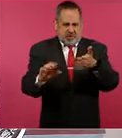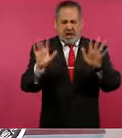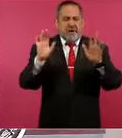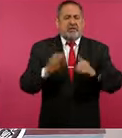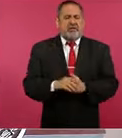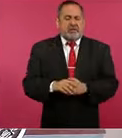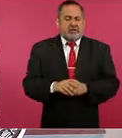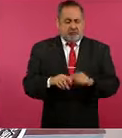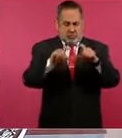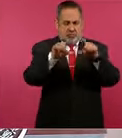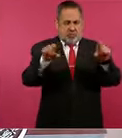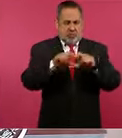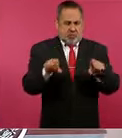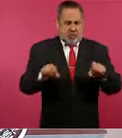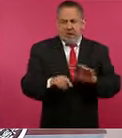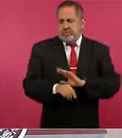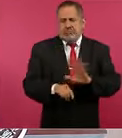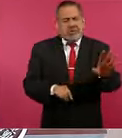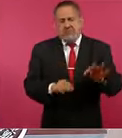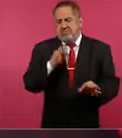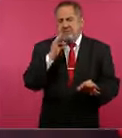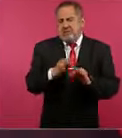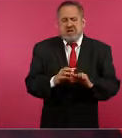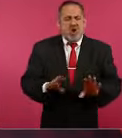Y los dos párrafos tienen que ver